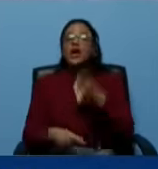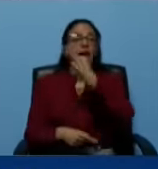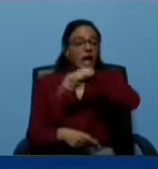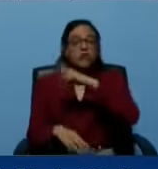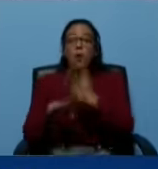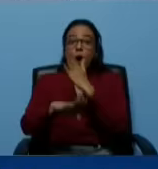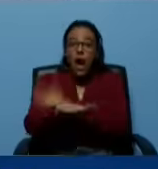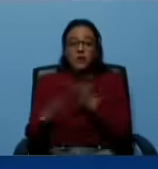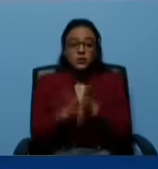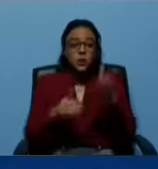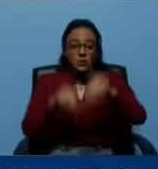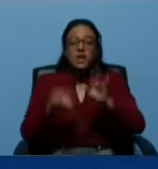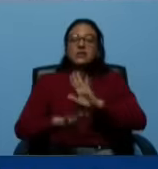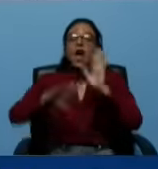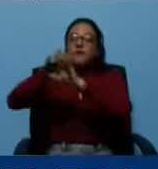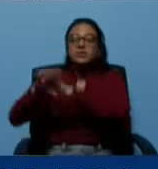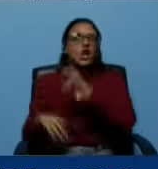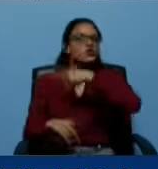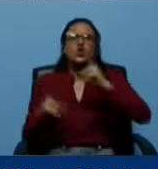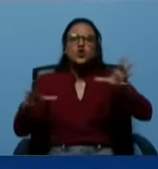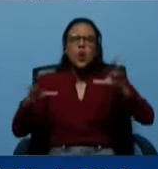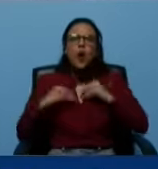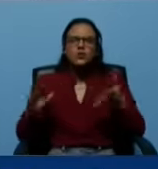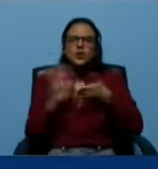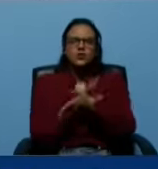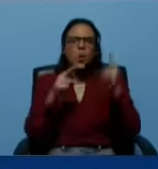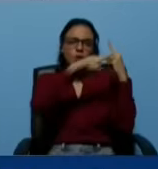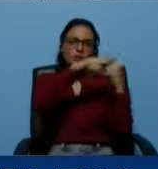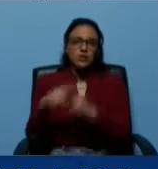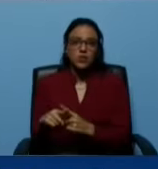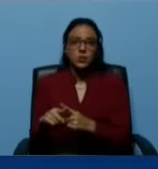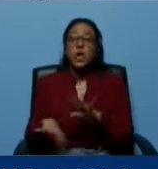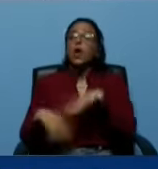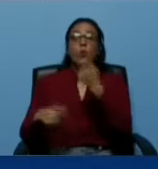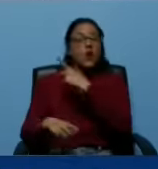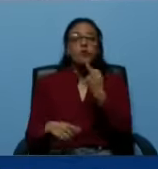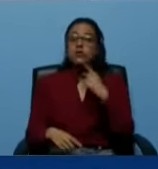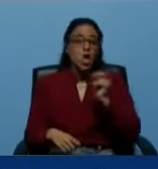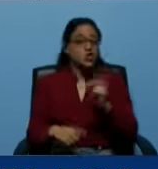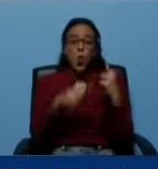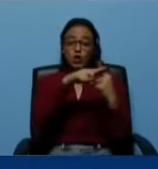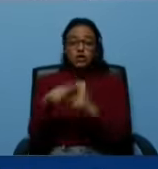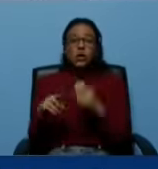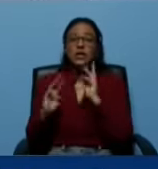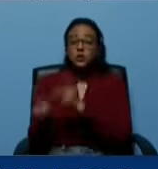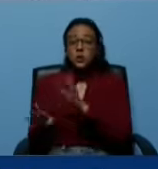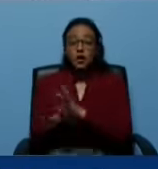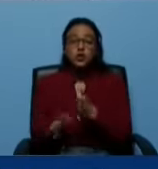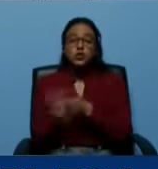aceptar resultados que no fuesen los que dieran sus actas, no las actas del CNE.